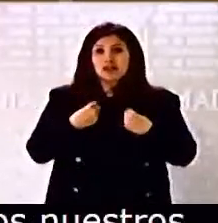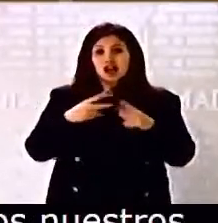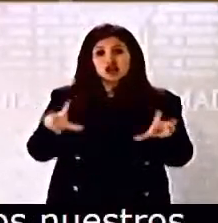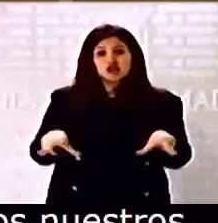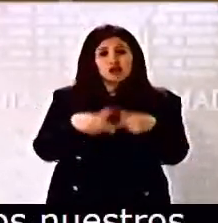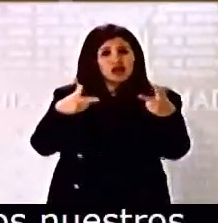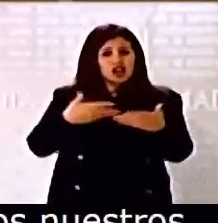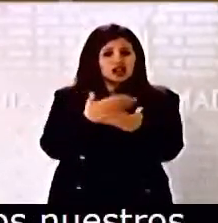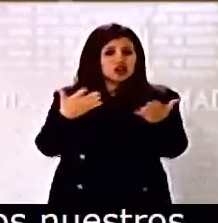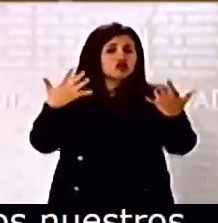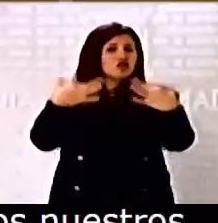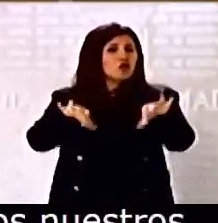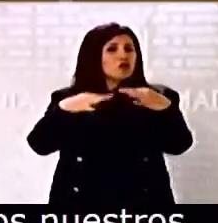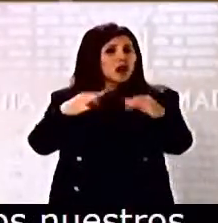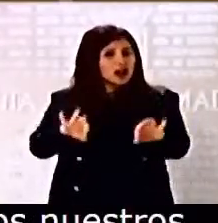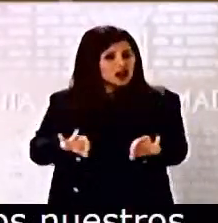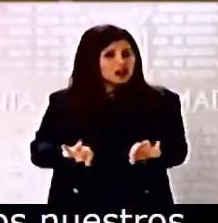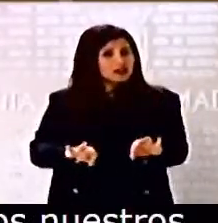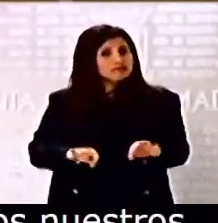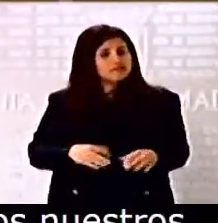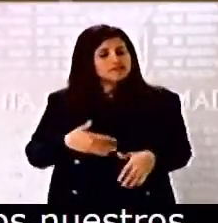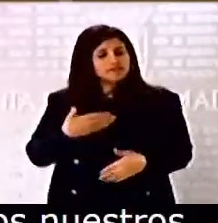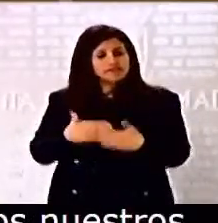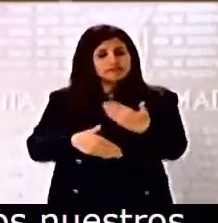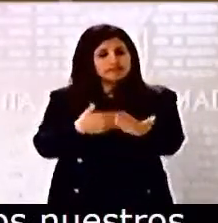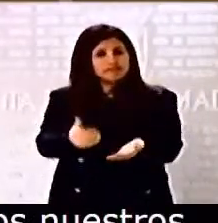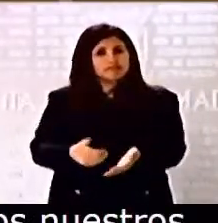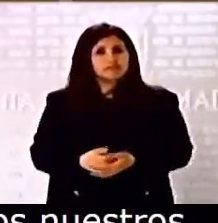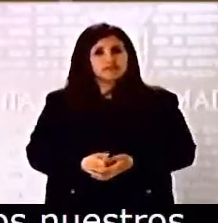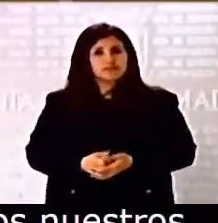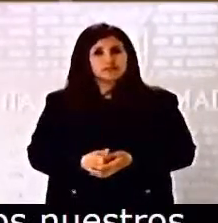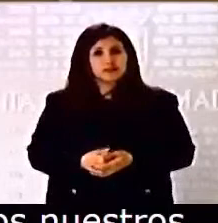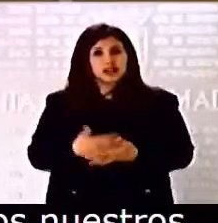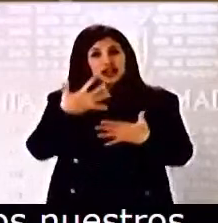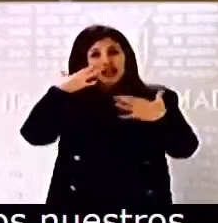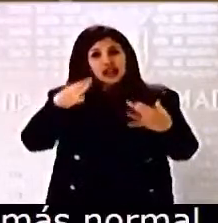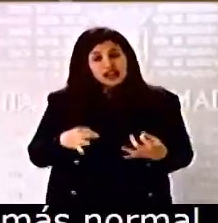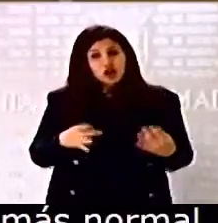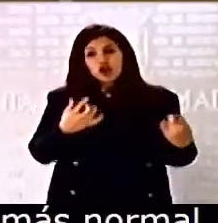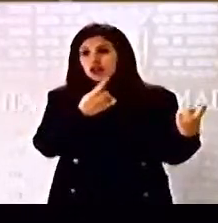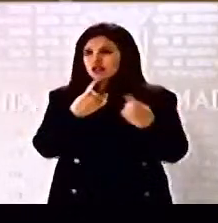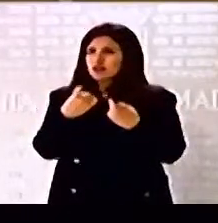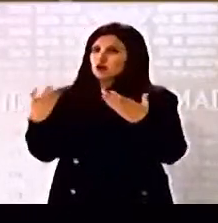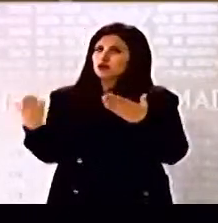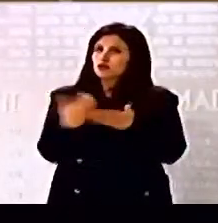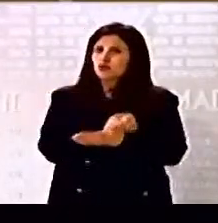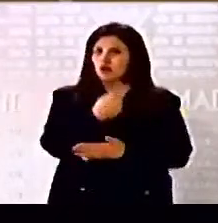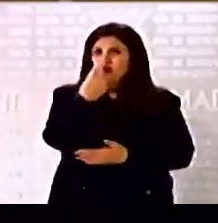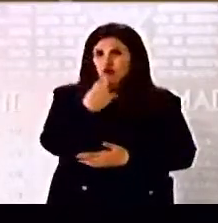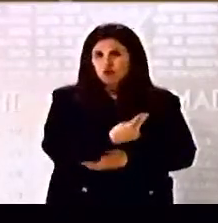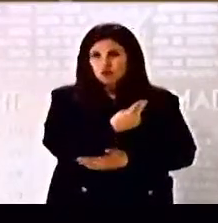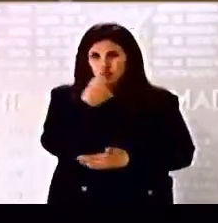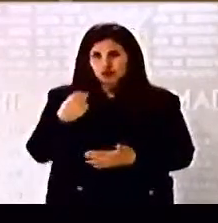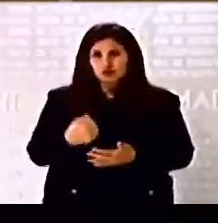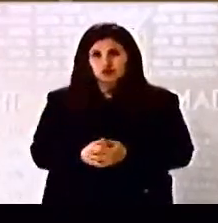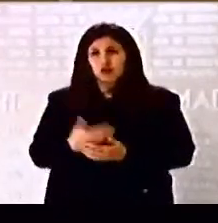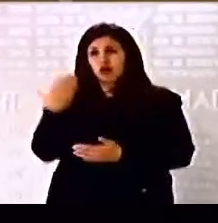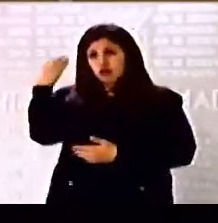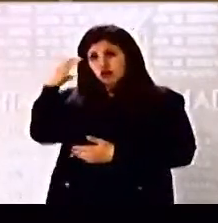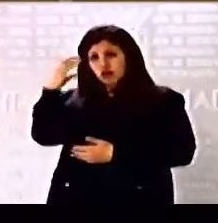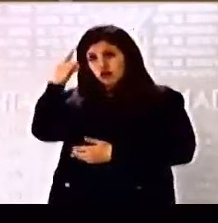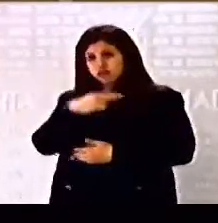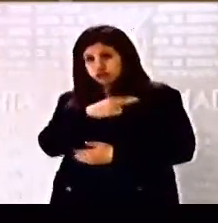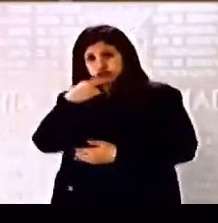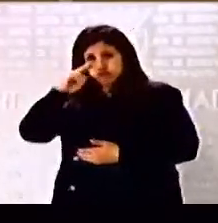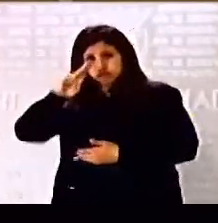lo más normal posible. Creo que es necesario que nos comprometamos a esto. La ciencia lo ha hecho,